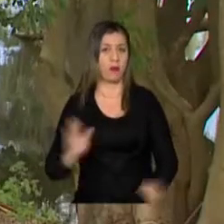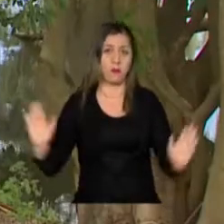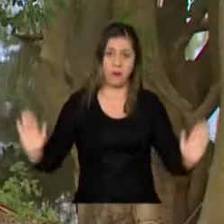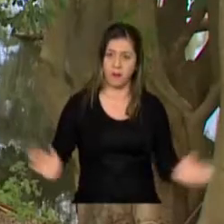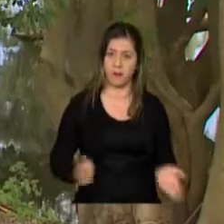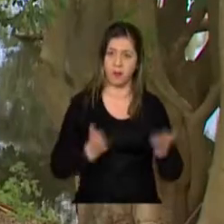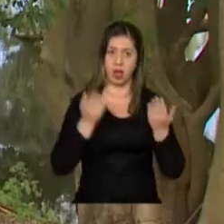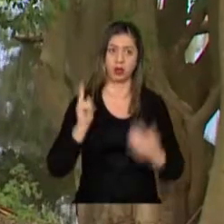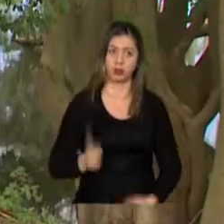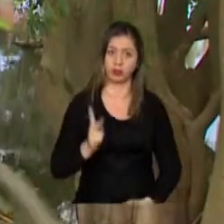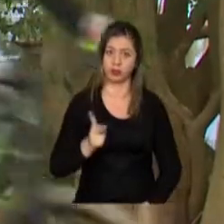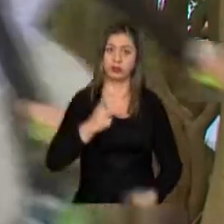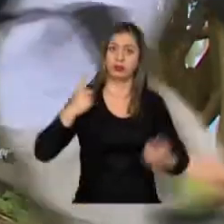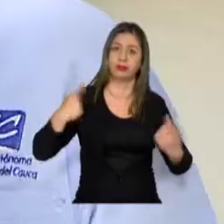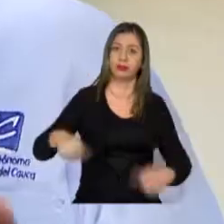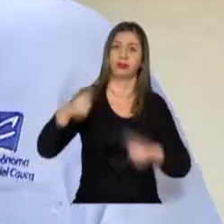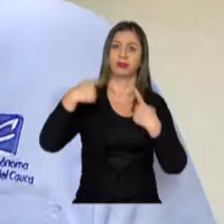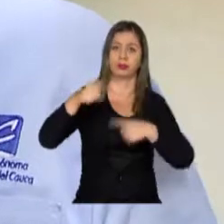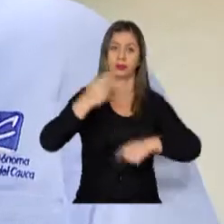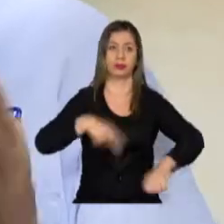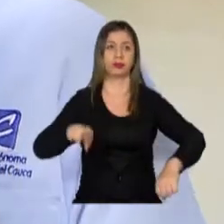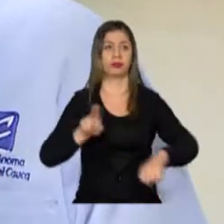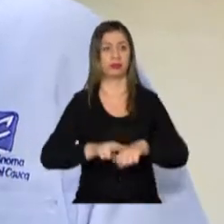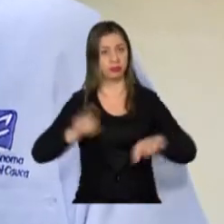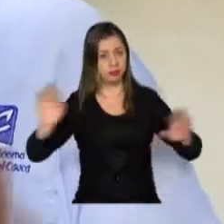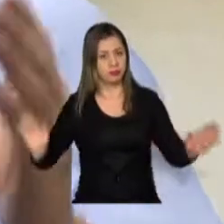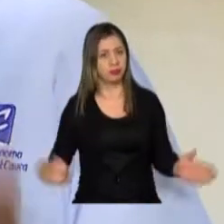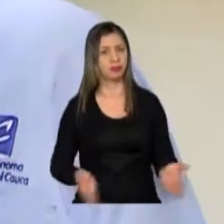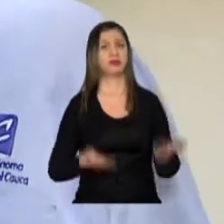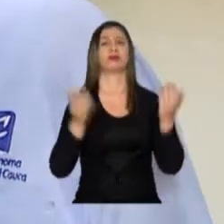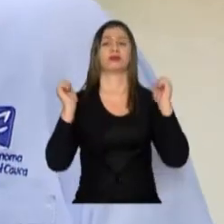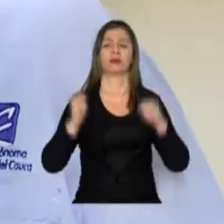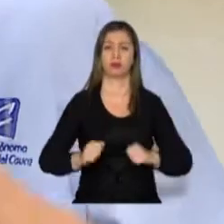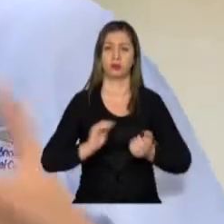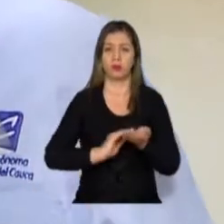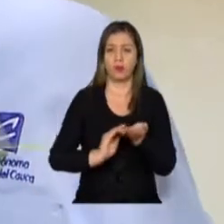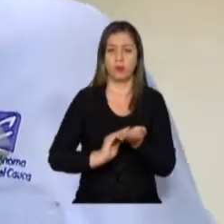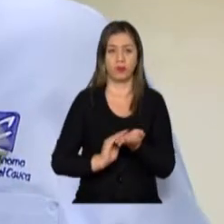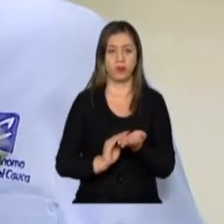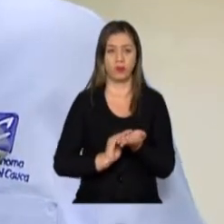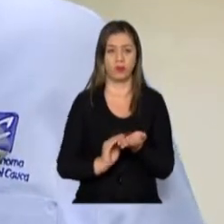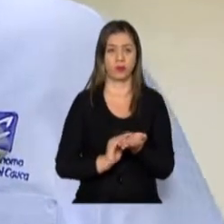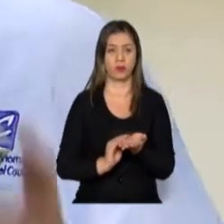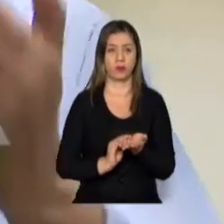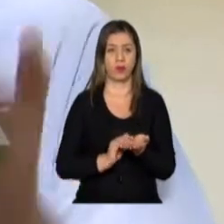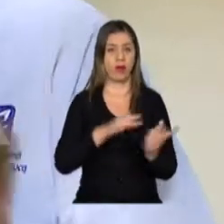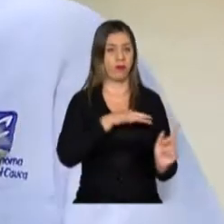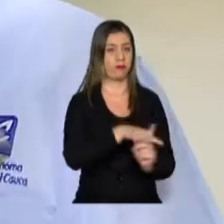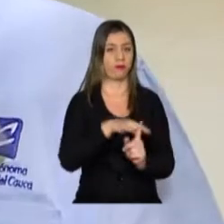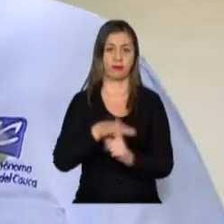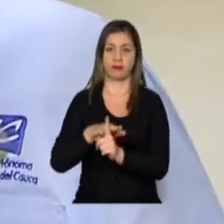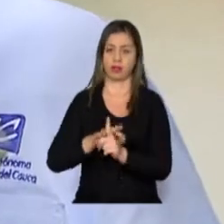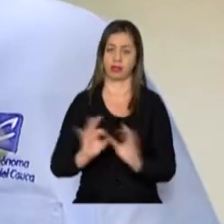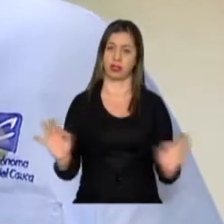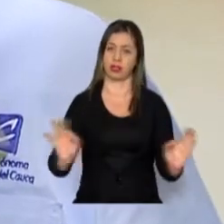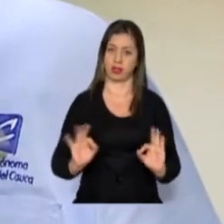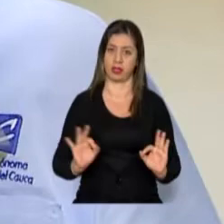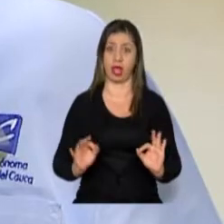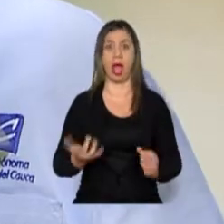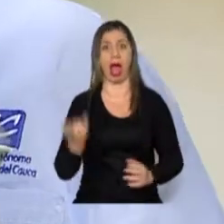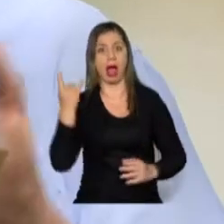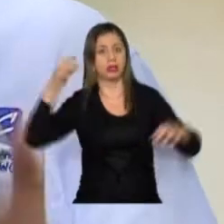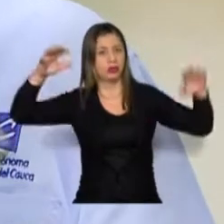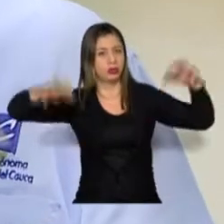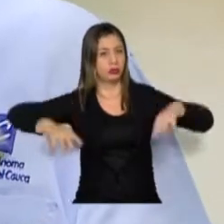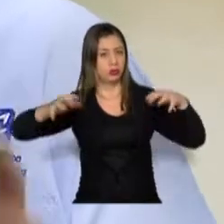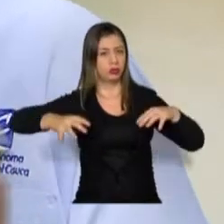que permiten aquí el ecoturismo. Vamos a mejorarlos, vamos a colocarlos en condiciones que no se vean afectados cuando llegue la época de